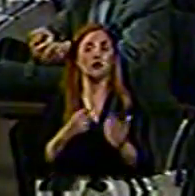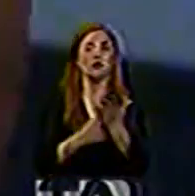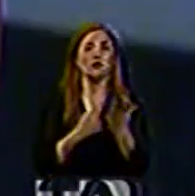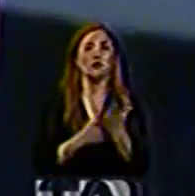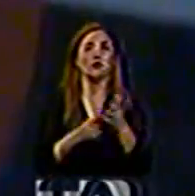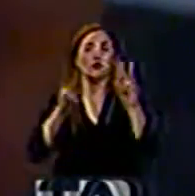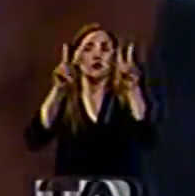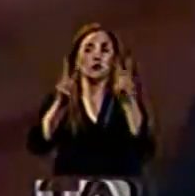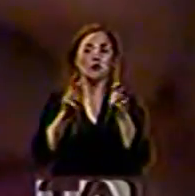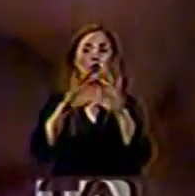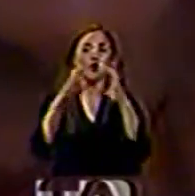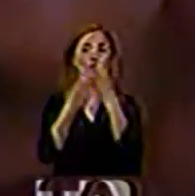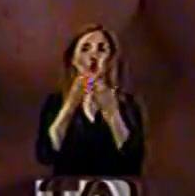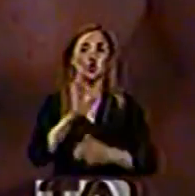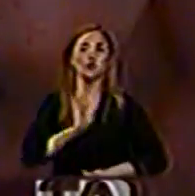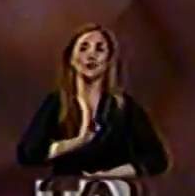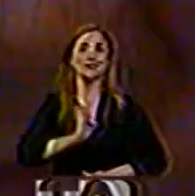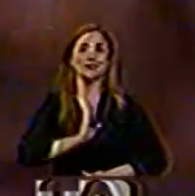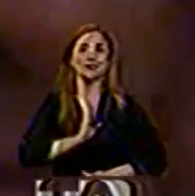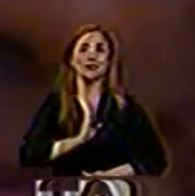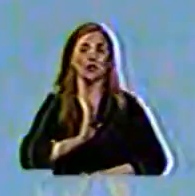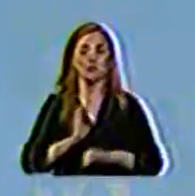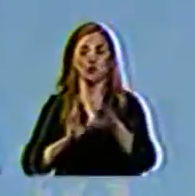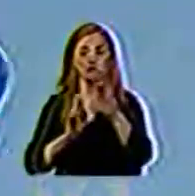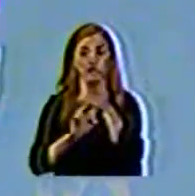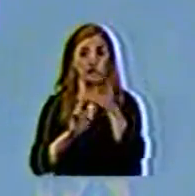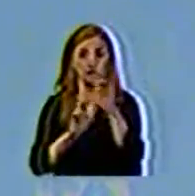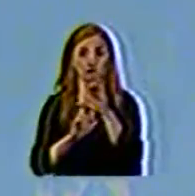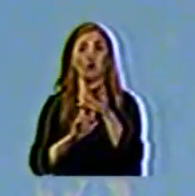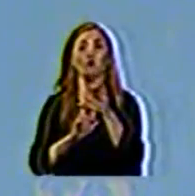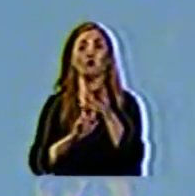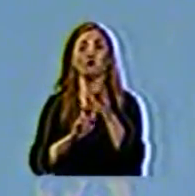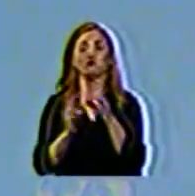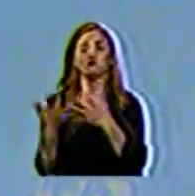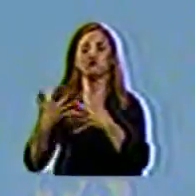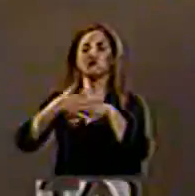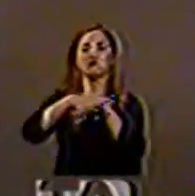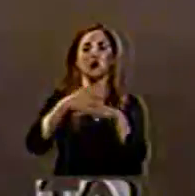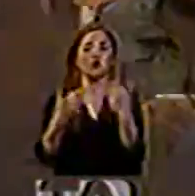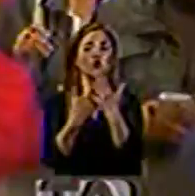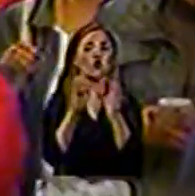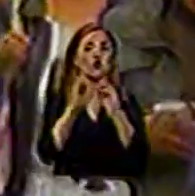por una comisión técnica para que el Consejo de Participación Ciudadana integre el